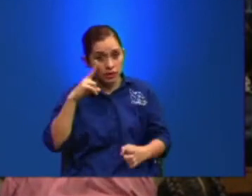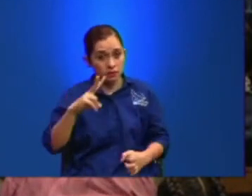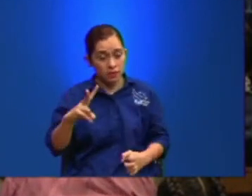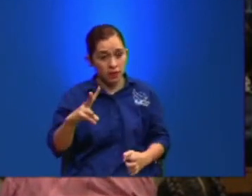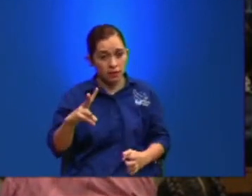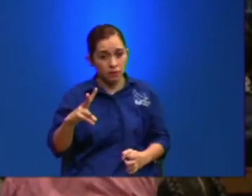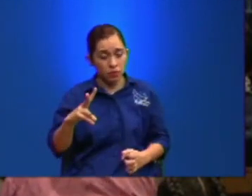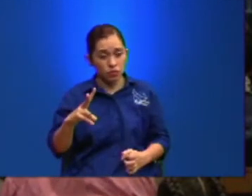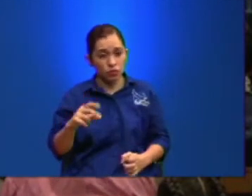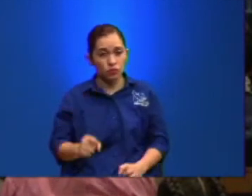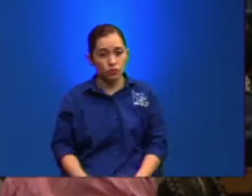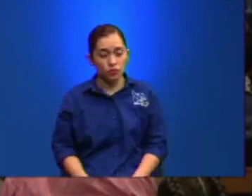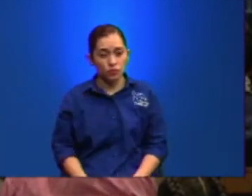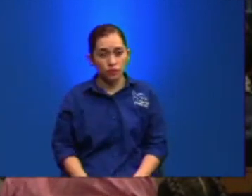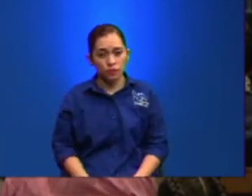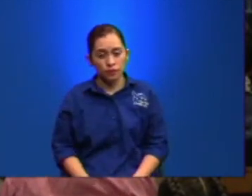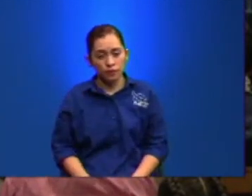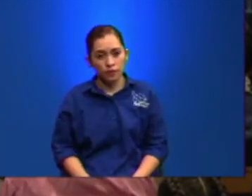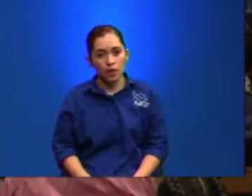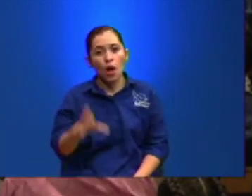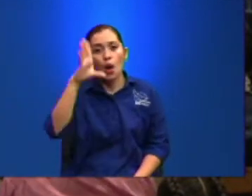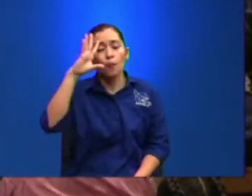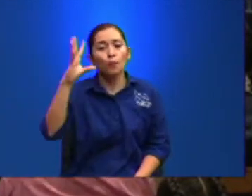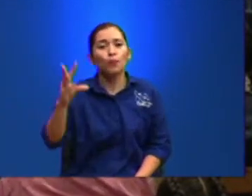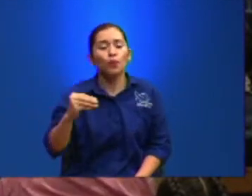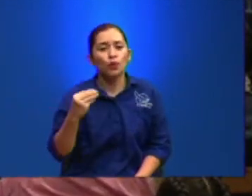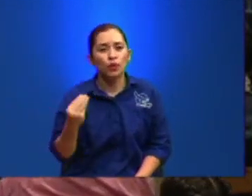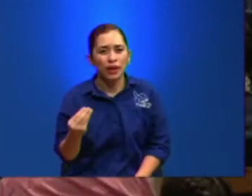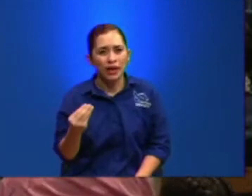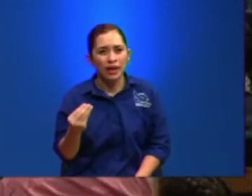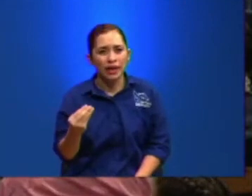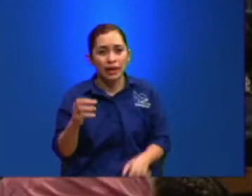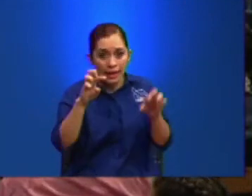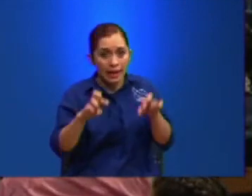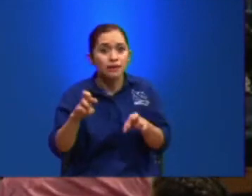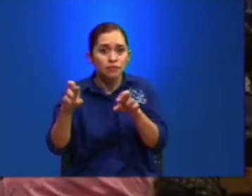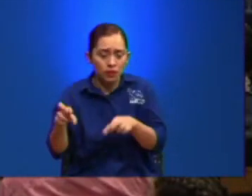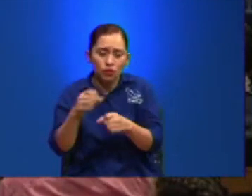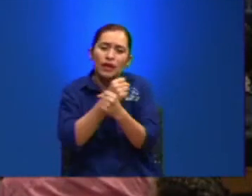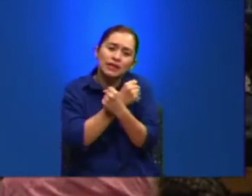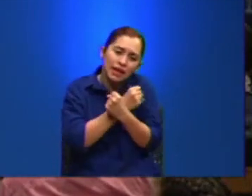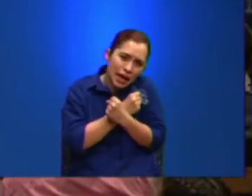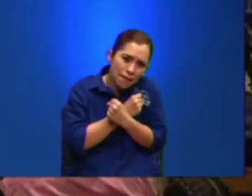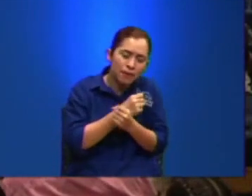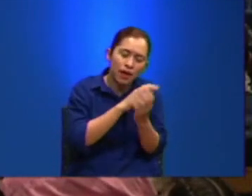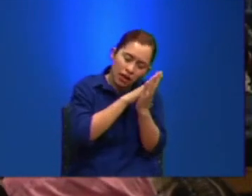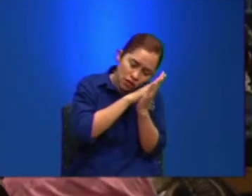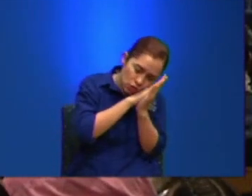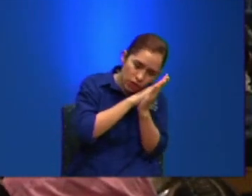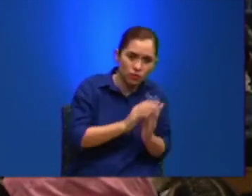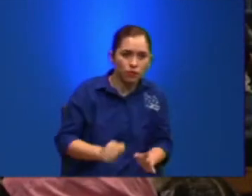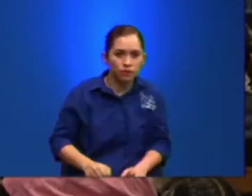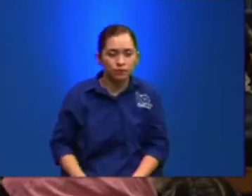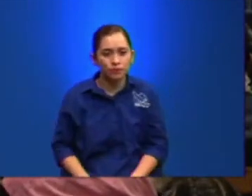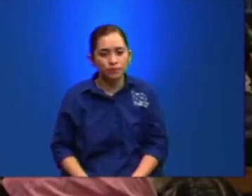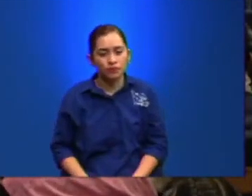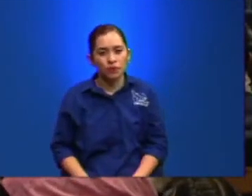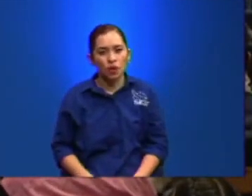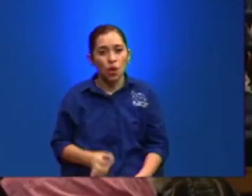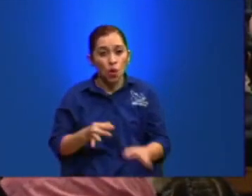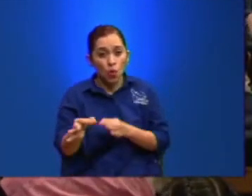qué es lo que pasa o por qué algunos terminan amando el sueño mirémoslo pues a jueces 16